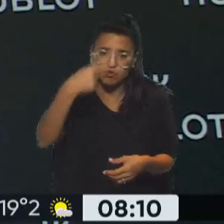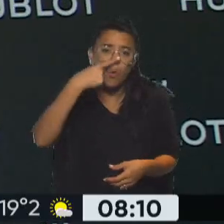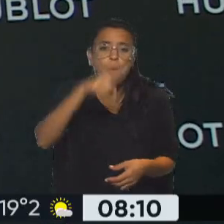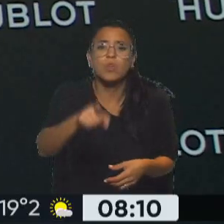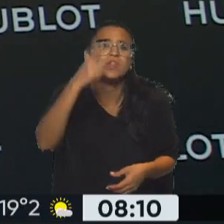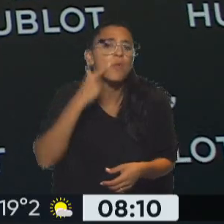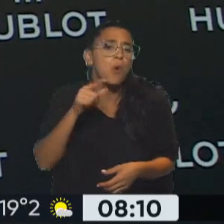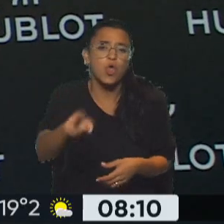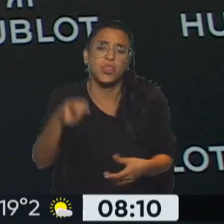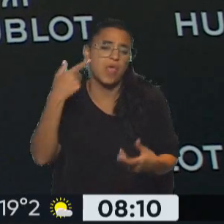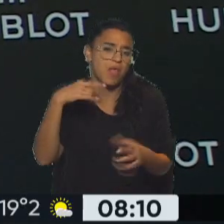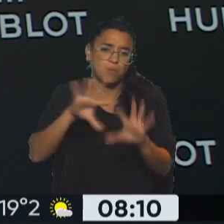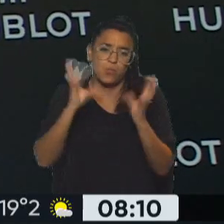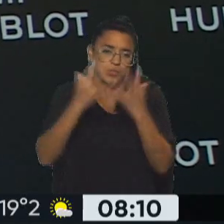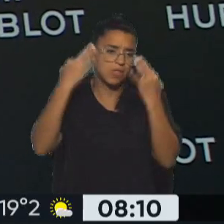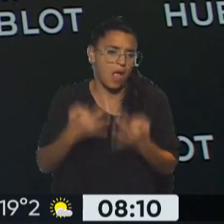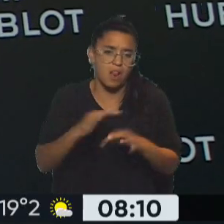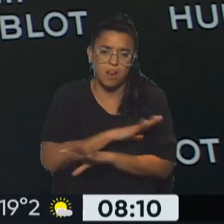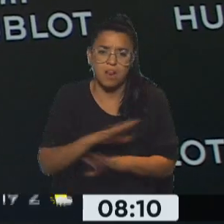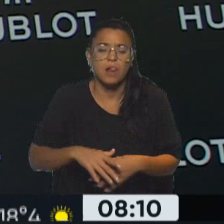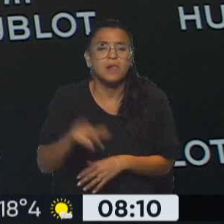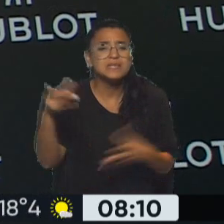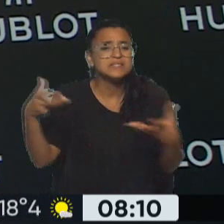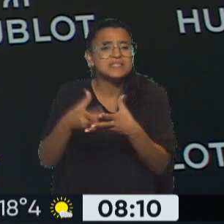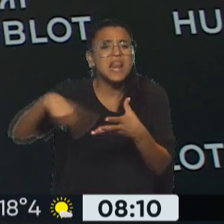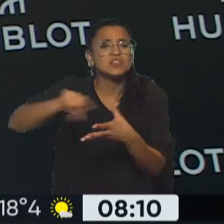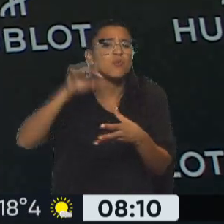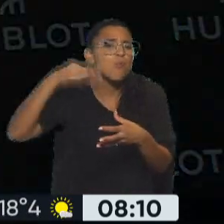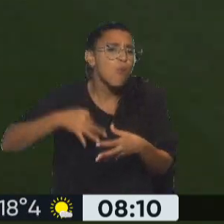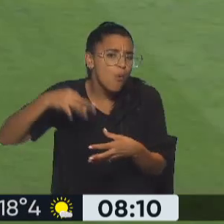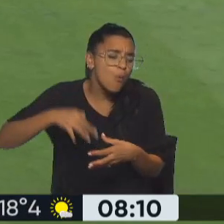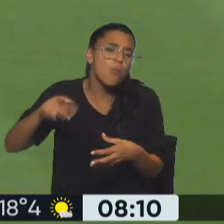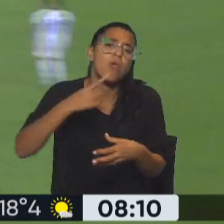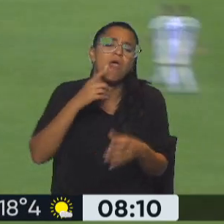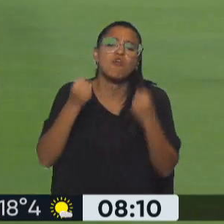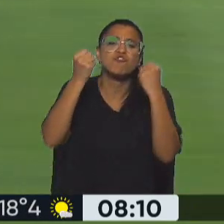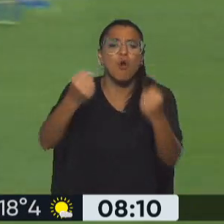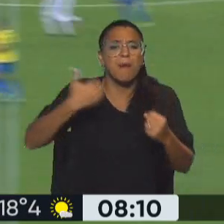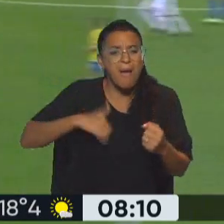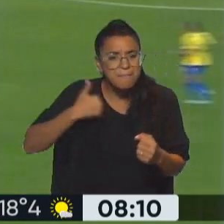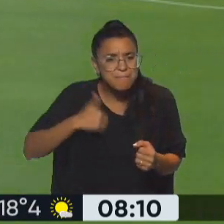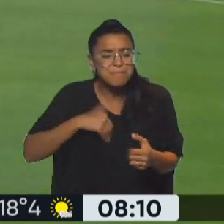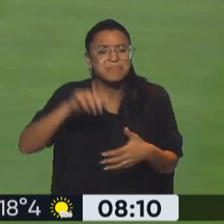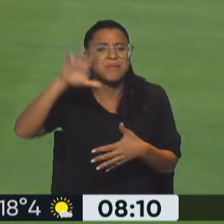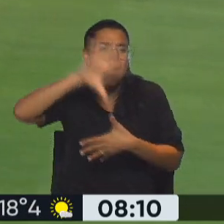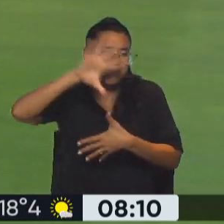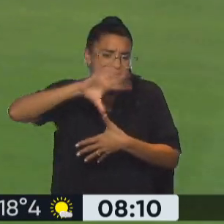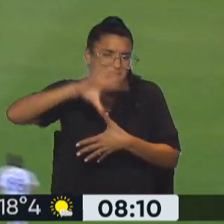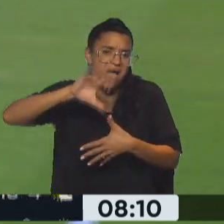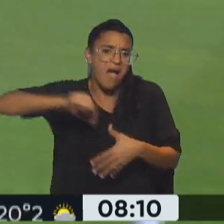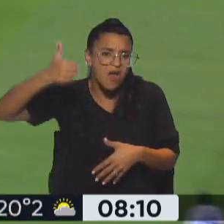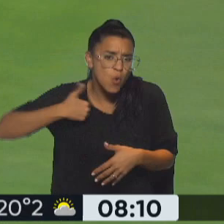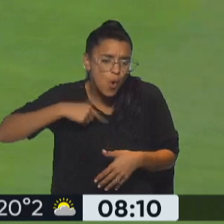La selección está muy bien, la verdad que creo que le hizo muy bien haber ganado la Copa América y se liberaron,